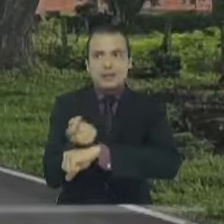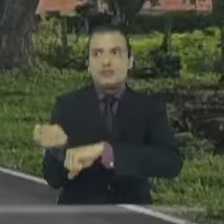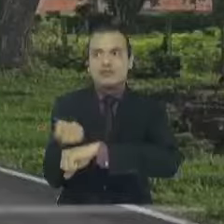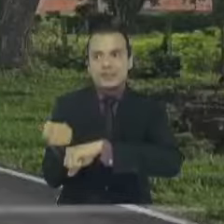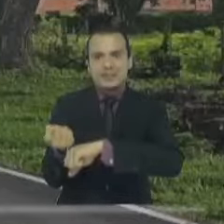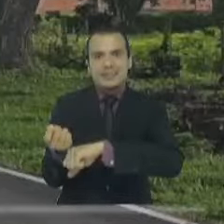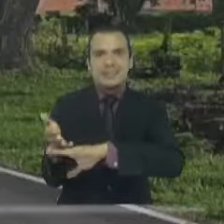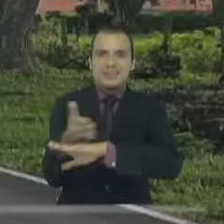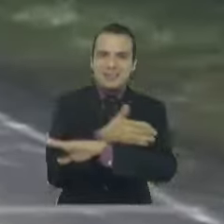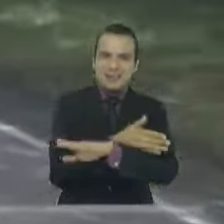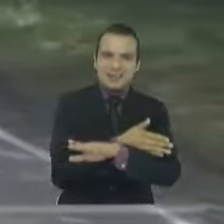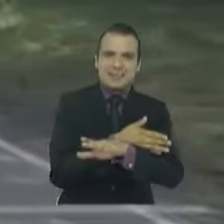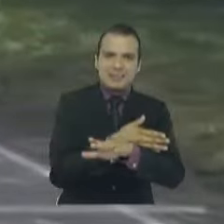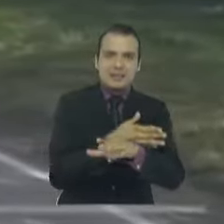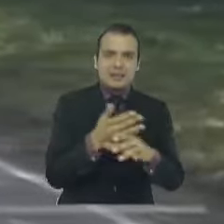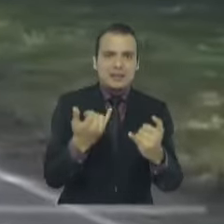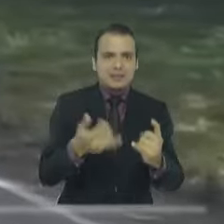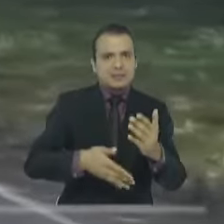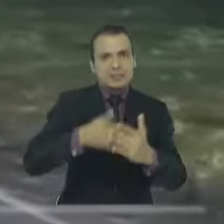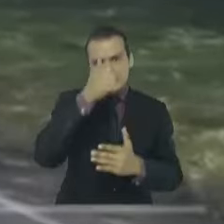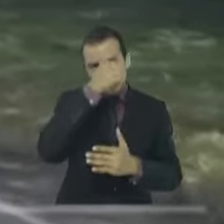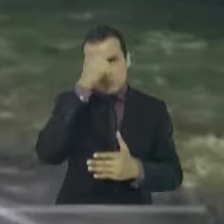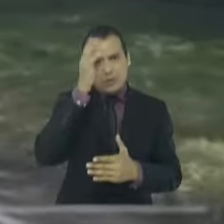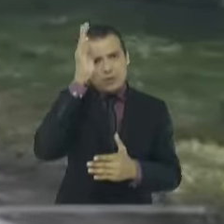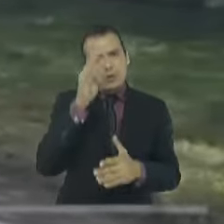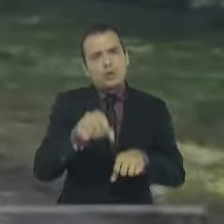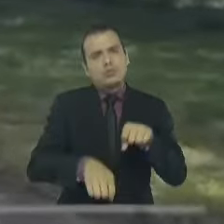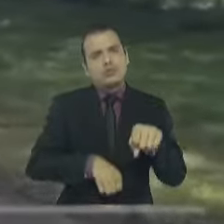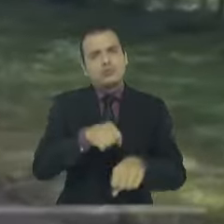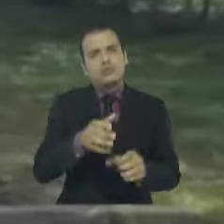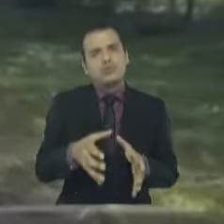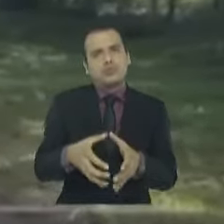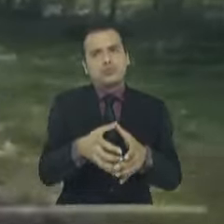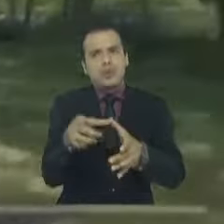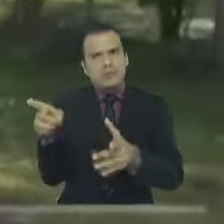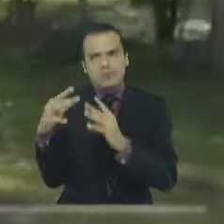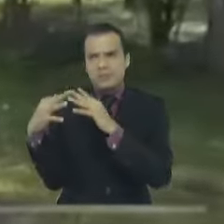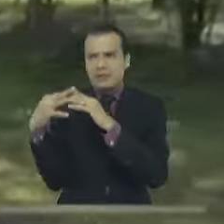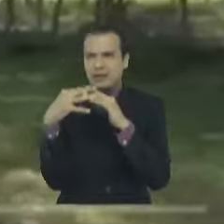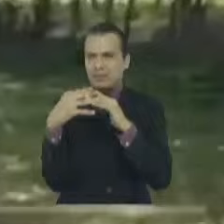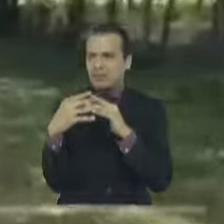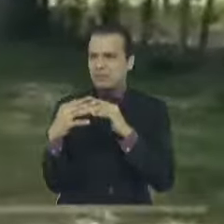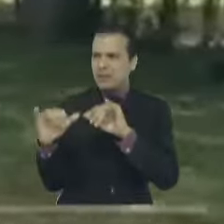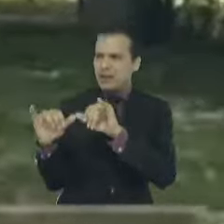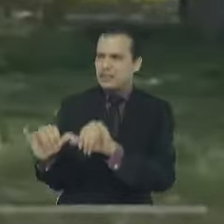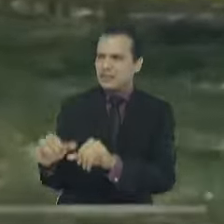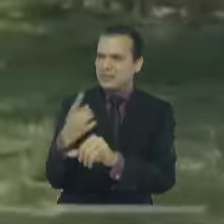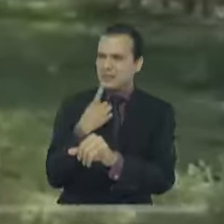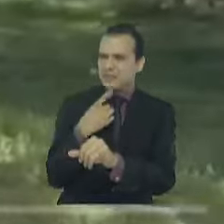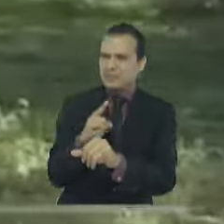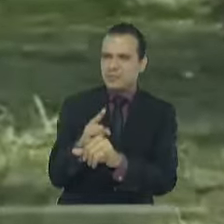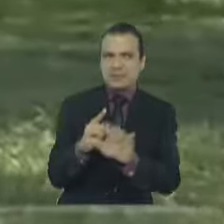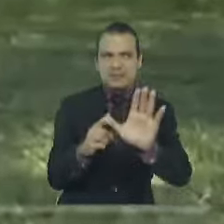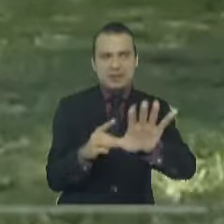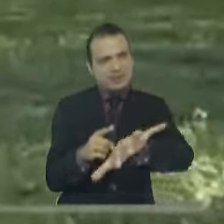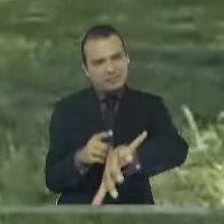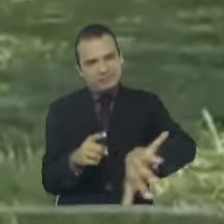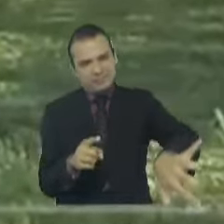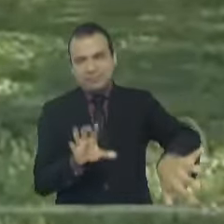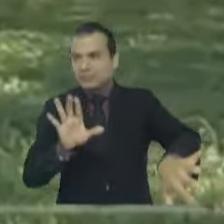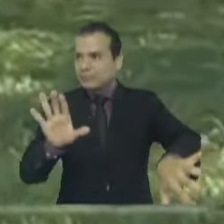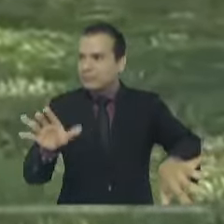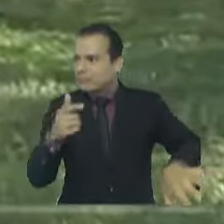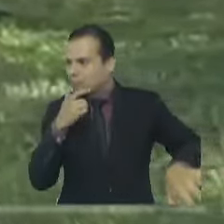de la tradicional ciclovía dominical. La presencia del camión alertó a las autoridades, quienes tomaron la decisión de suspender el evento para garantizar la